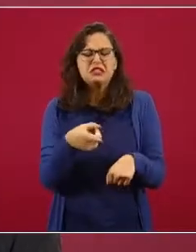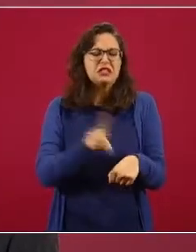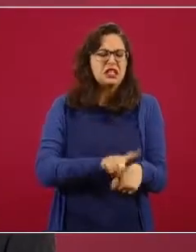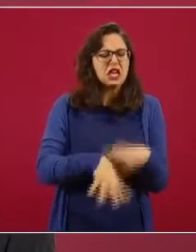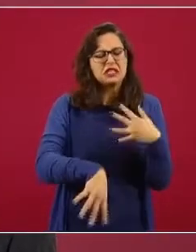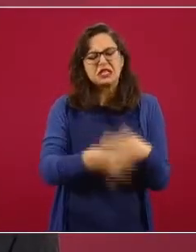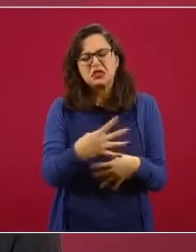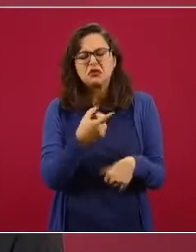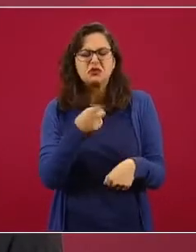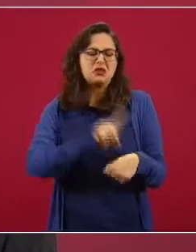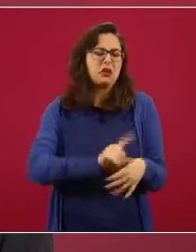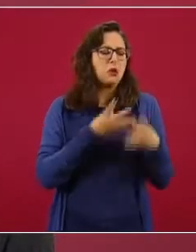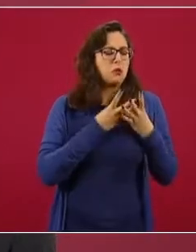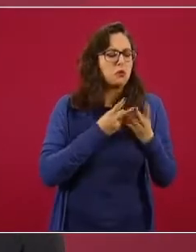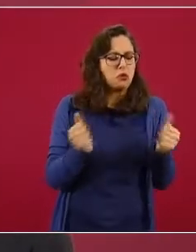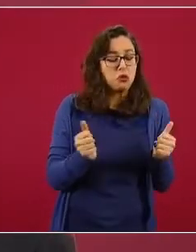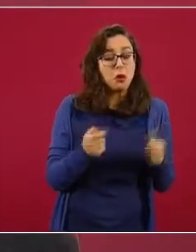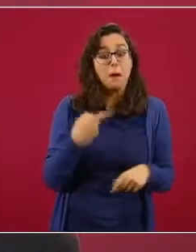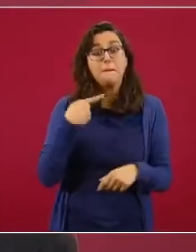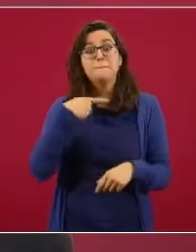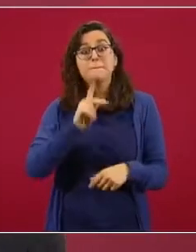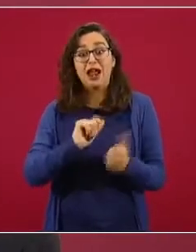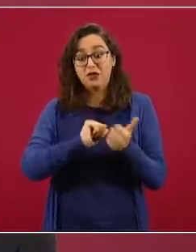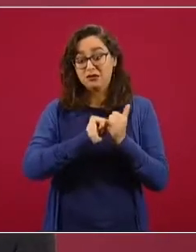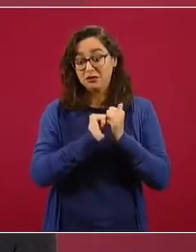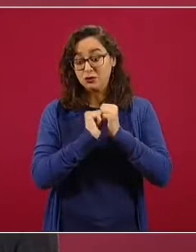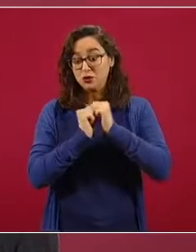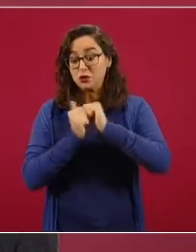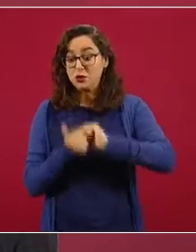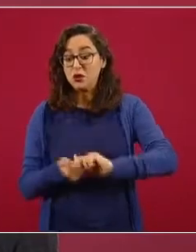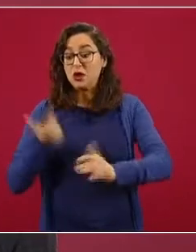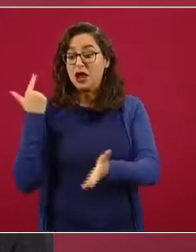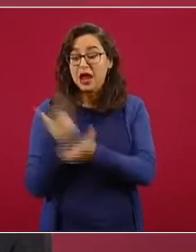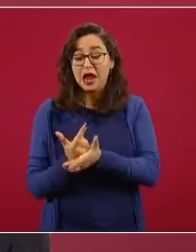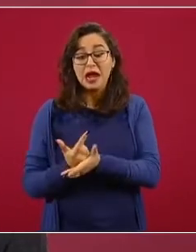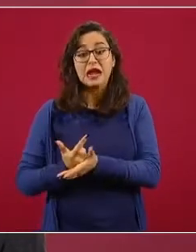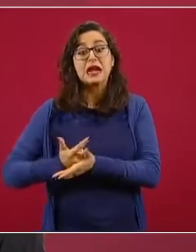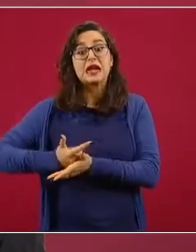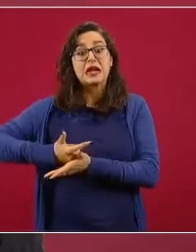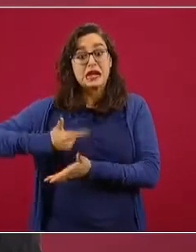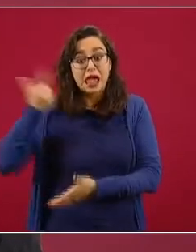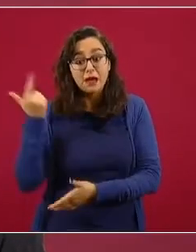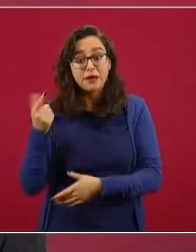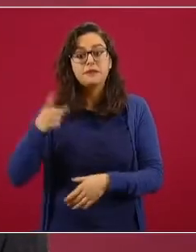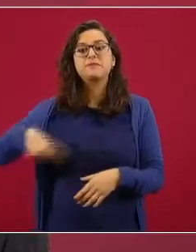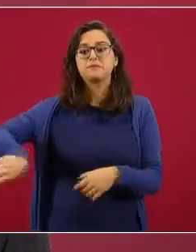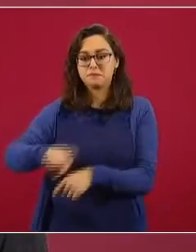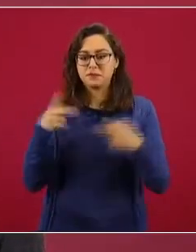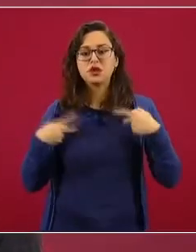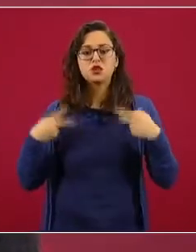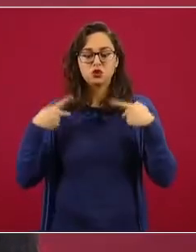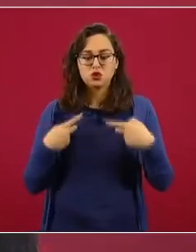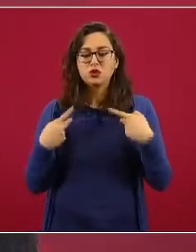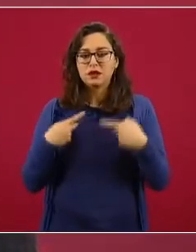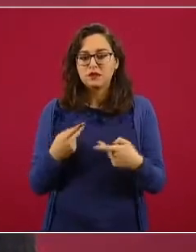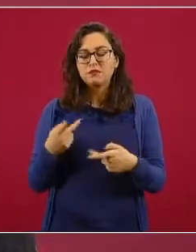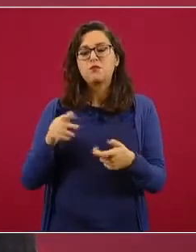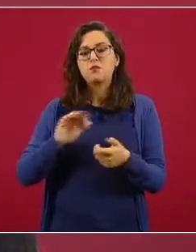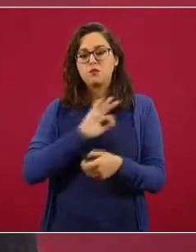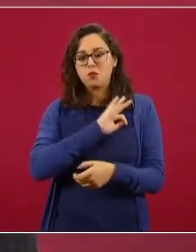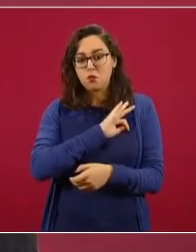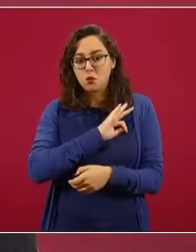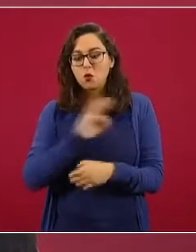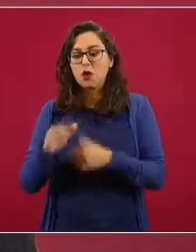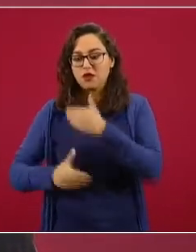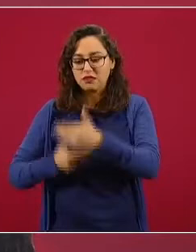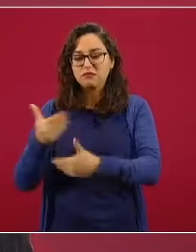La forma grave de COVID es la misma enfermedad, simplemente que se presenta en forma grave en personas que tienen estas condiciones de riesgo, puede ser